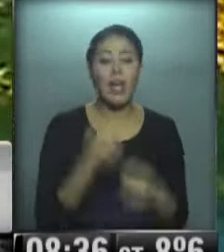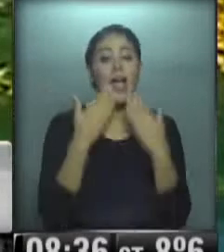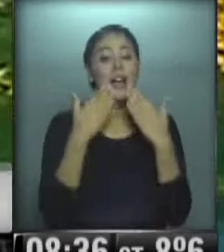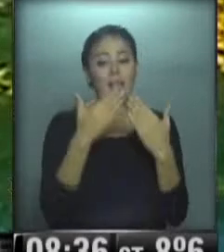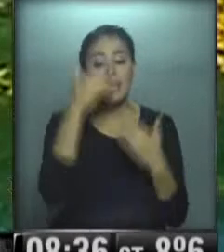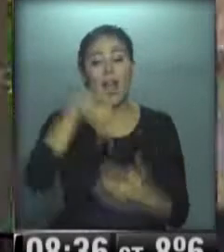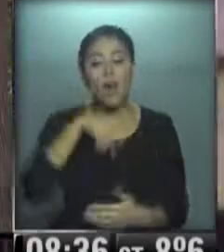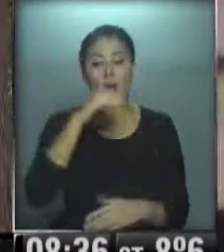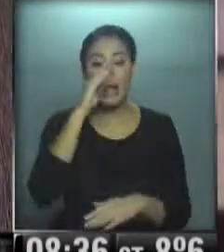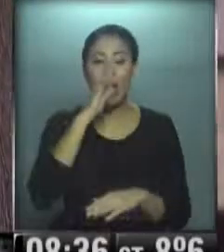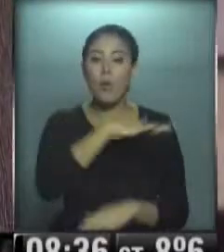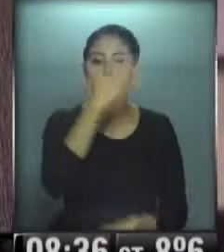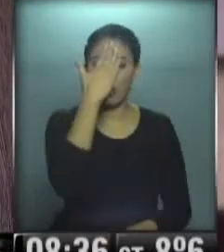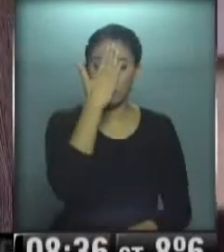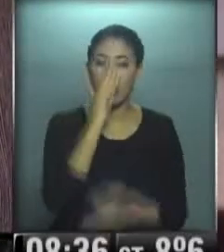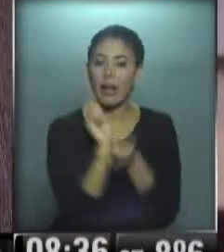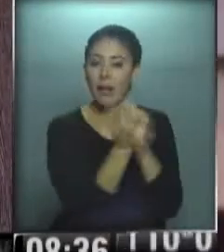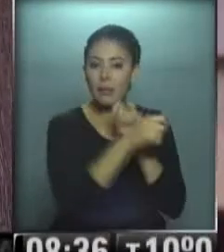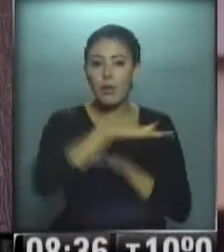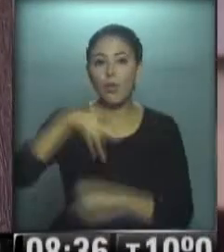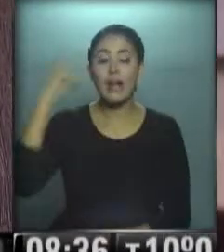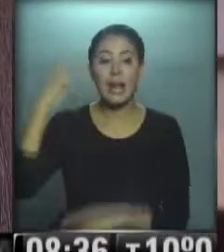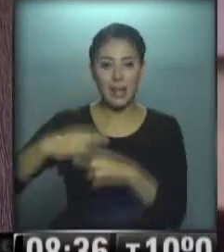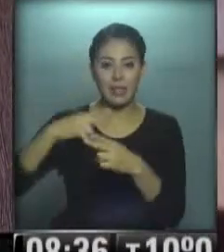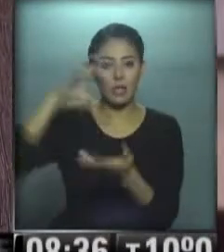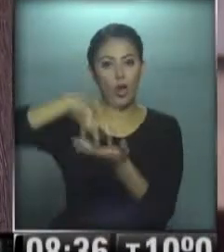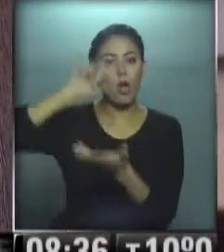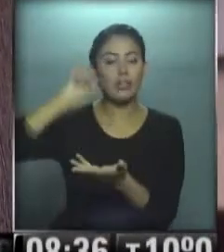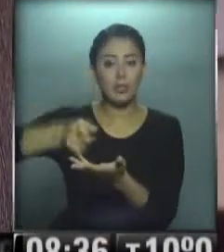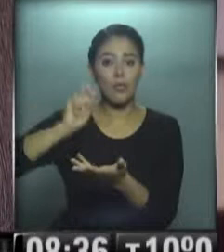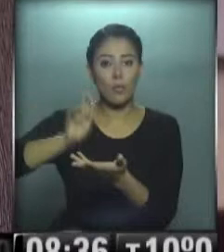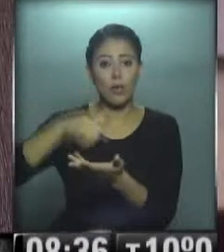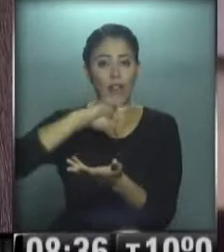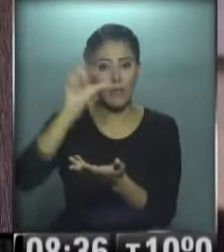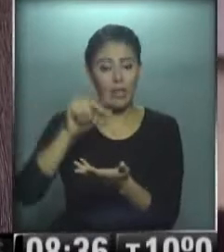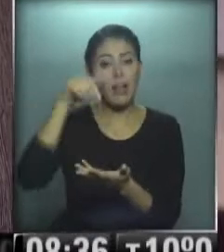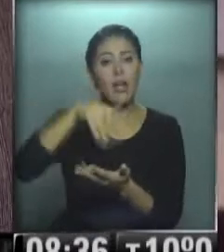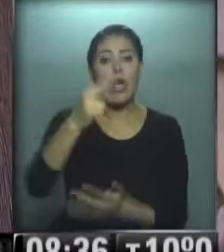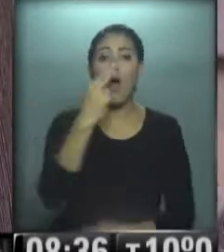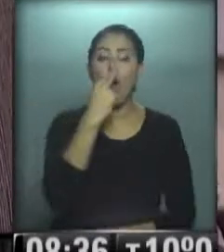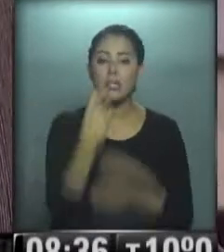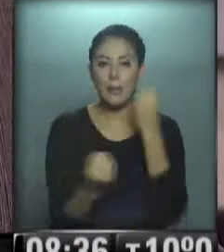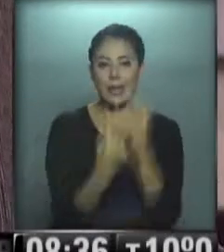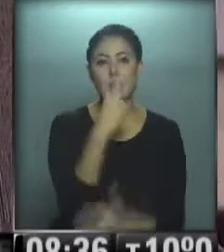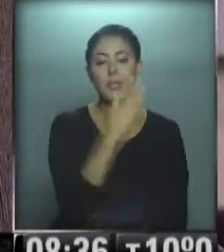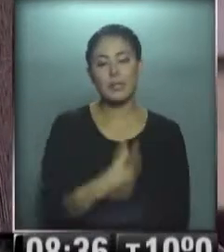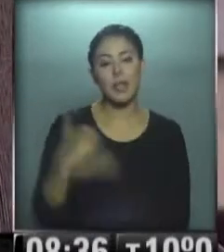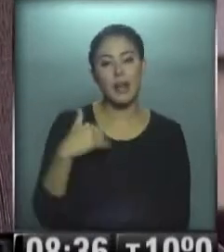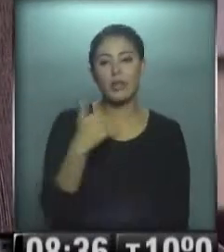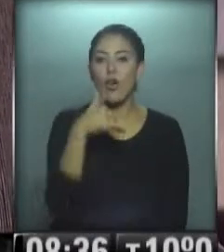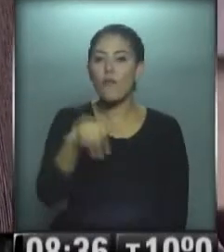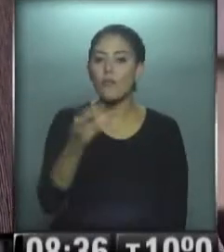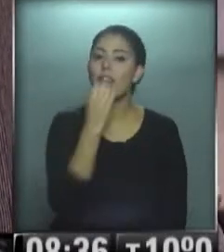lo dejamos constitución nos ubicamos en retiro en los tribunales federales así estará a las 11 de la mañana el vicepresidente de la nación prestando